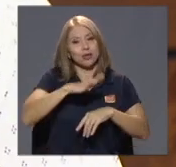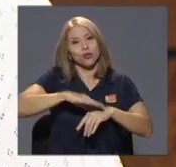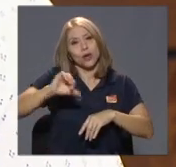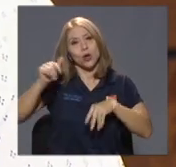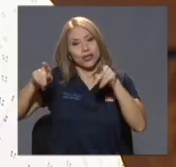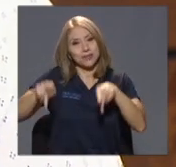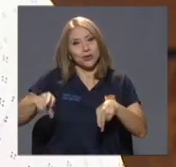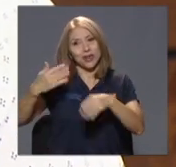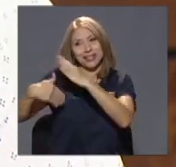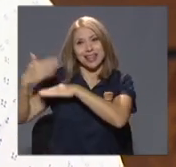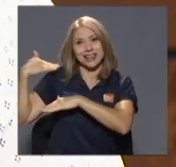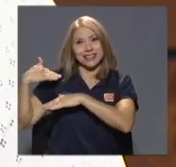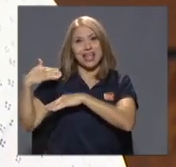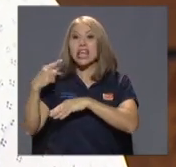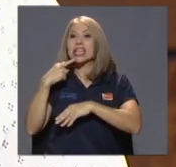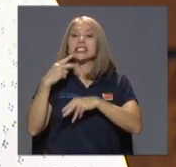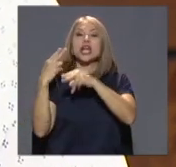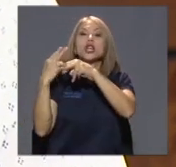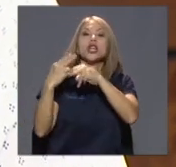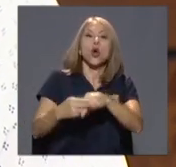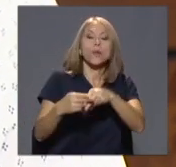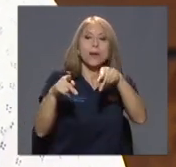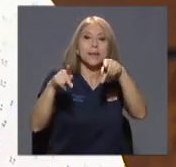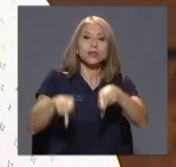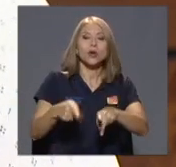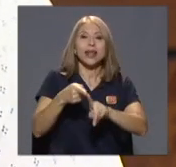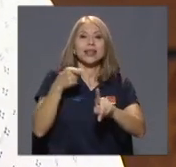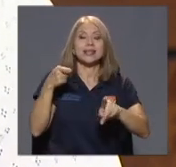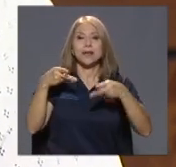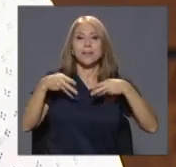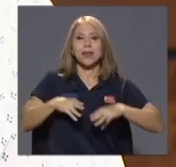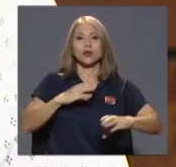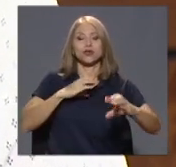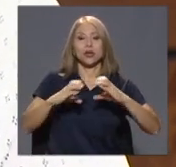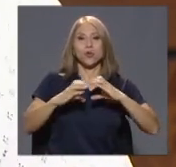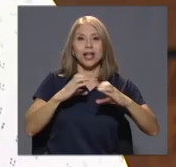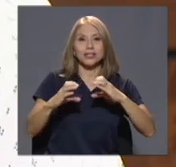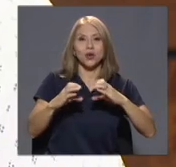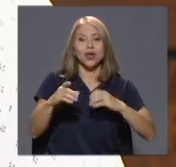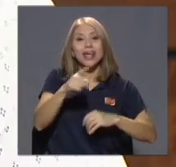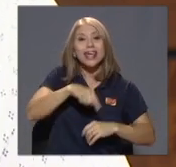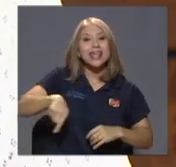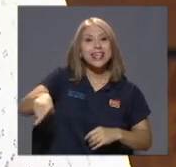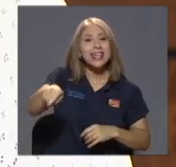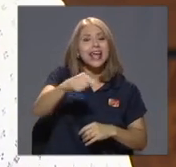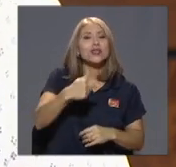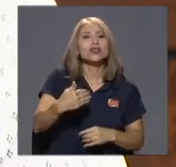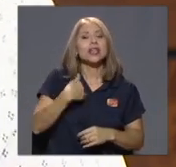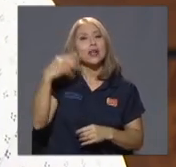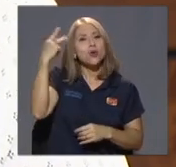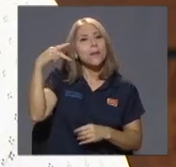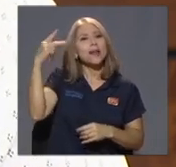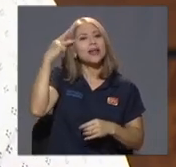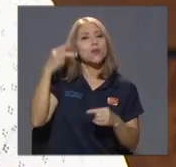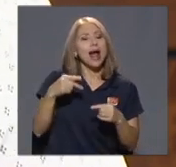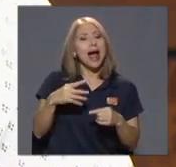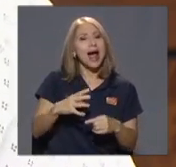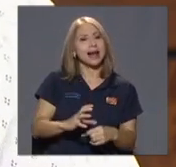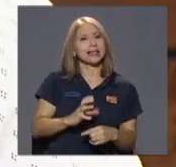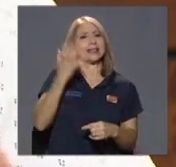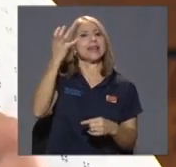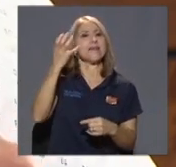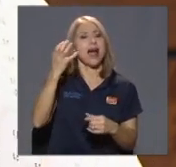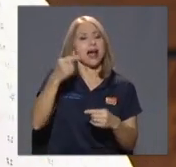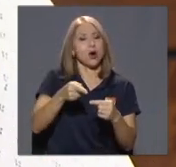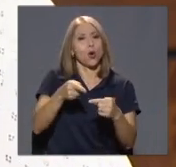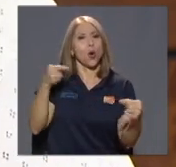muchas veces vienen hasta de medios de comunicación y toman una política muy agresiva en contra de quienes tienen años de hacer esa comunicación política institucional, y se